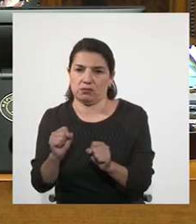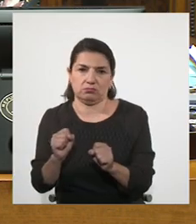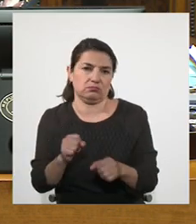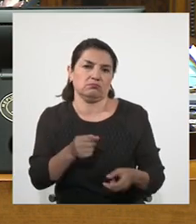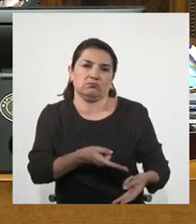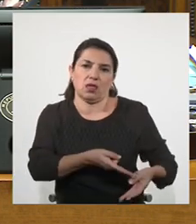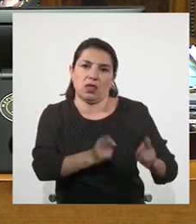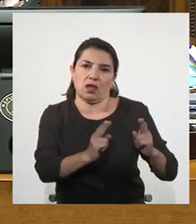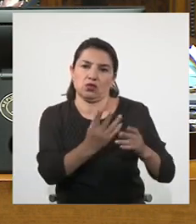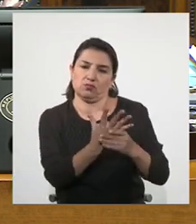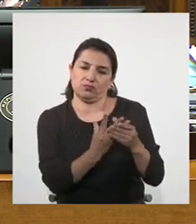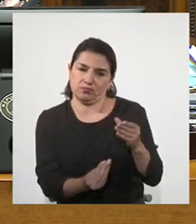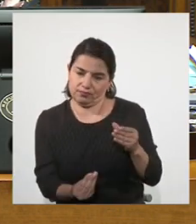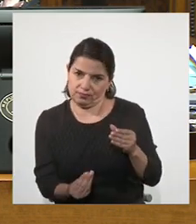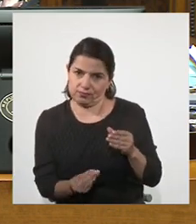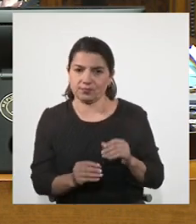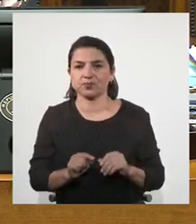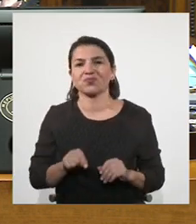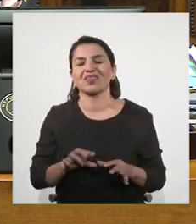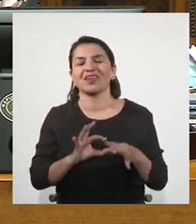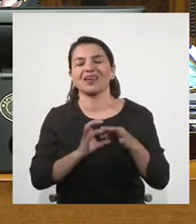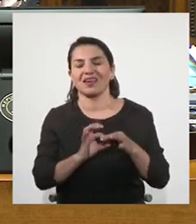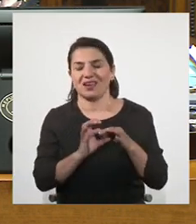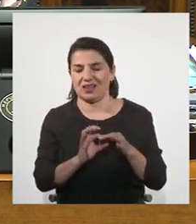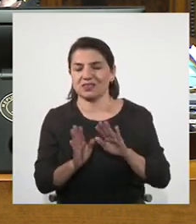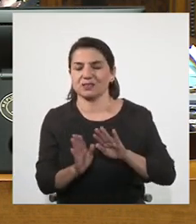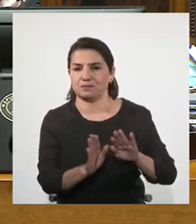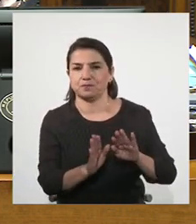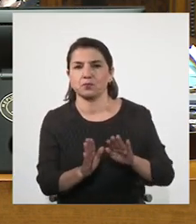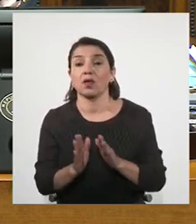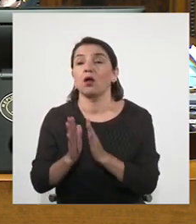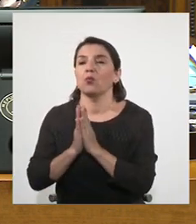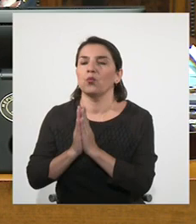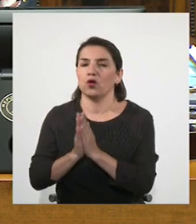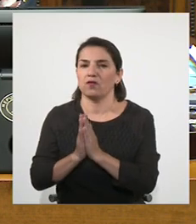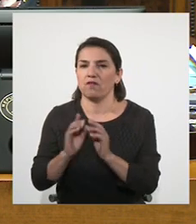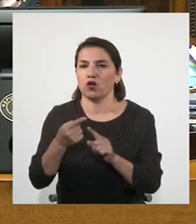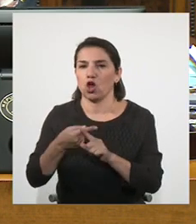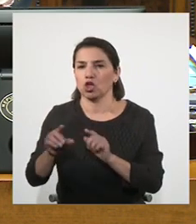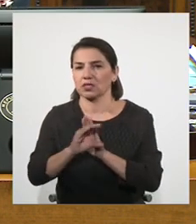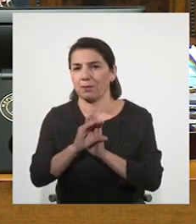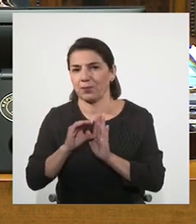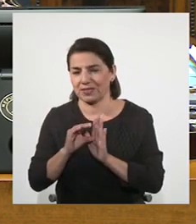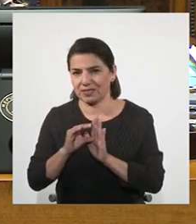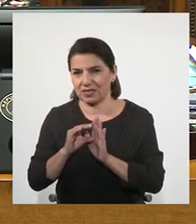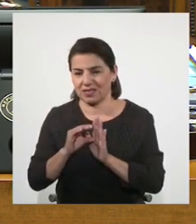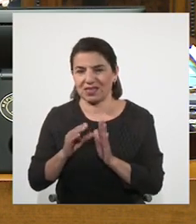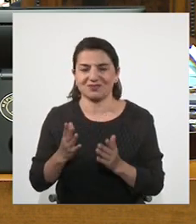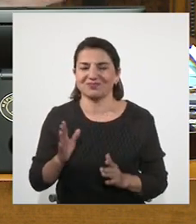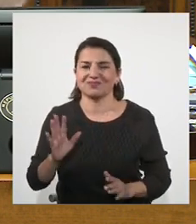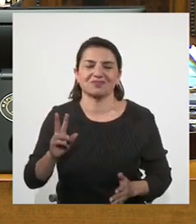Gracias, gracias, senador. Ruego que pasemos a la siguiente partida.